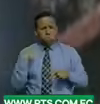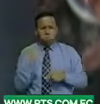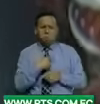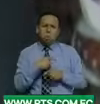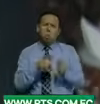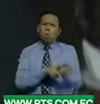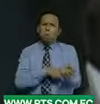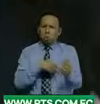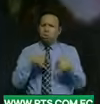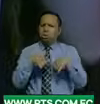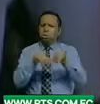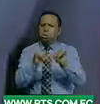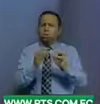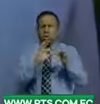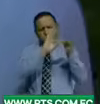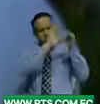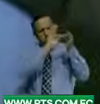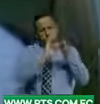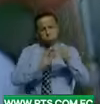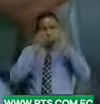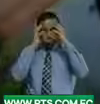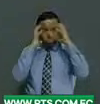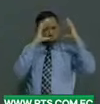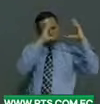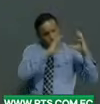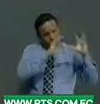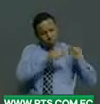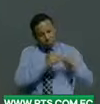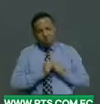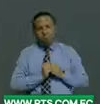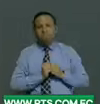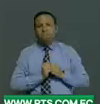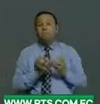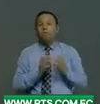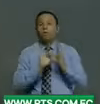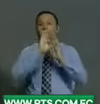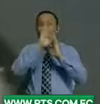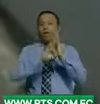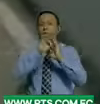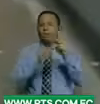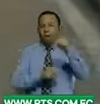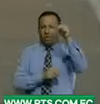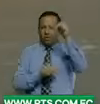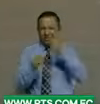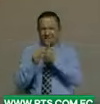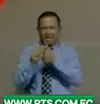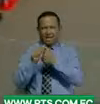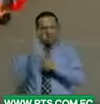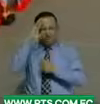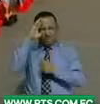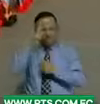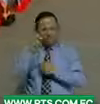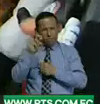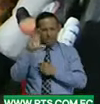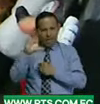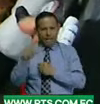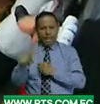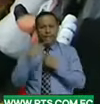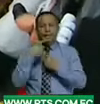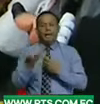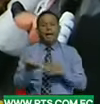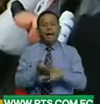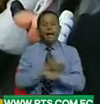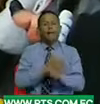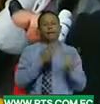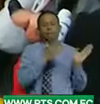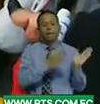y bueno, ahí está, con su careta y todo, ¿ya? En la Florida Norte, frente a la UPC, como tradicionalmente lo han hecho, se organizaron para